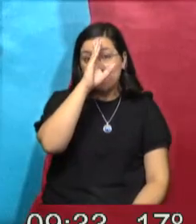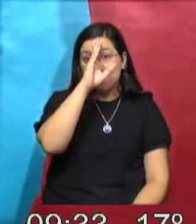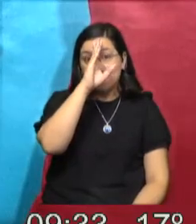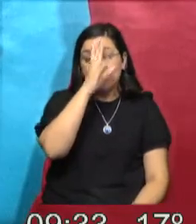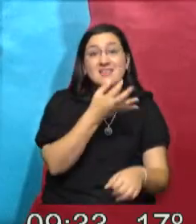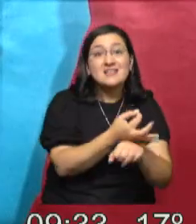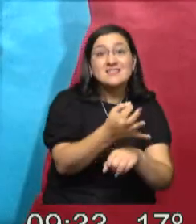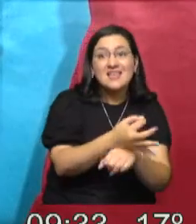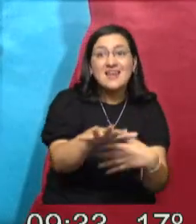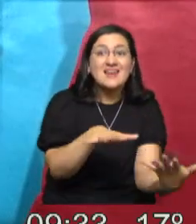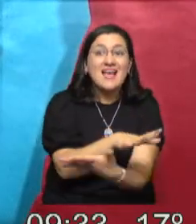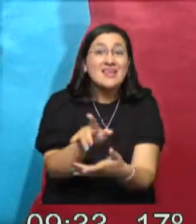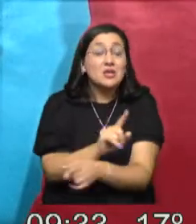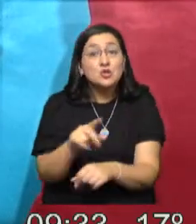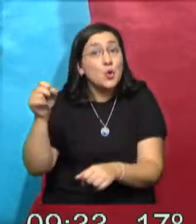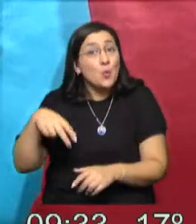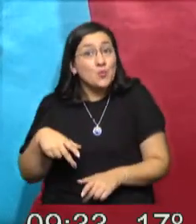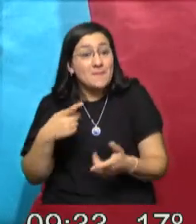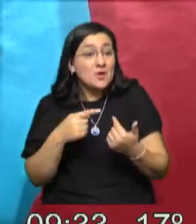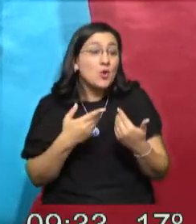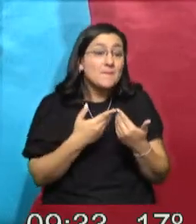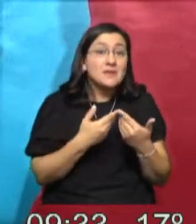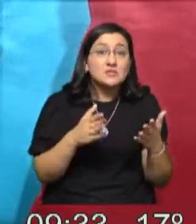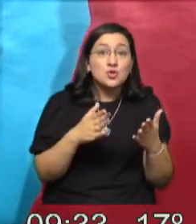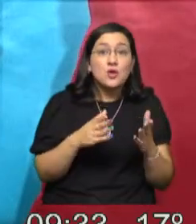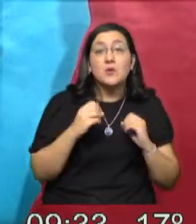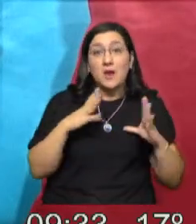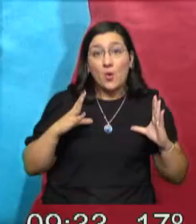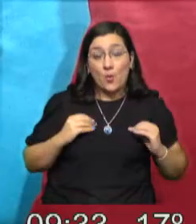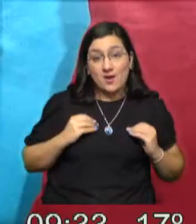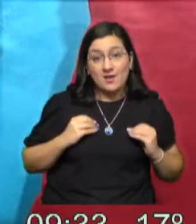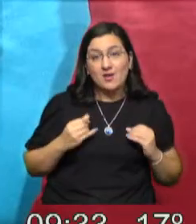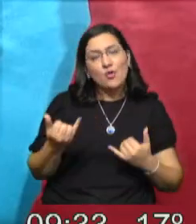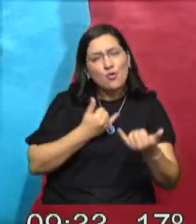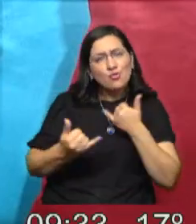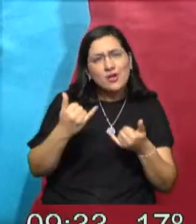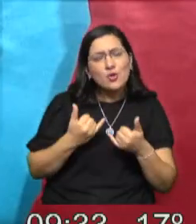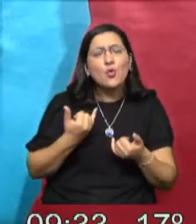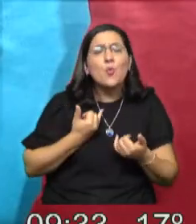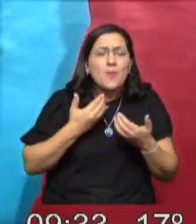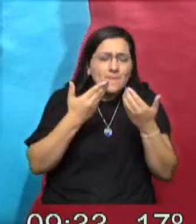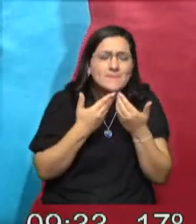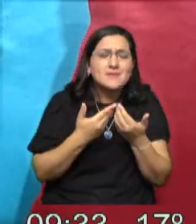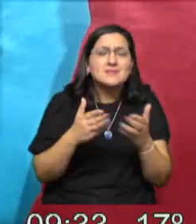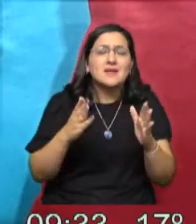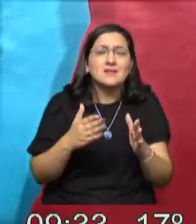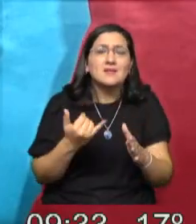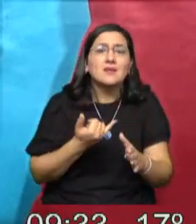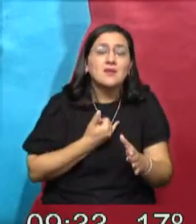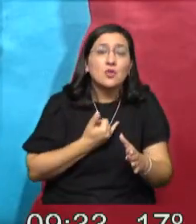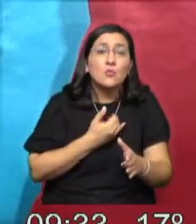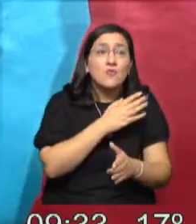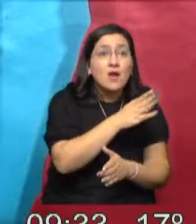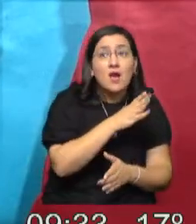que no son las más comunes, pero que comenzó, sí, en una escuela. Contanos cómo fue ese comienzo y cómo es que se fue a estas